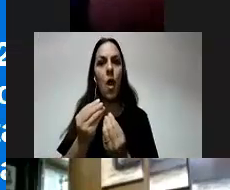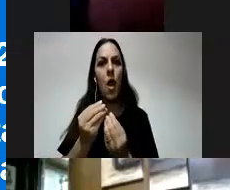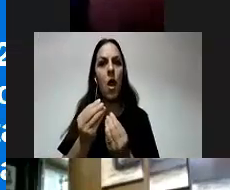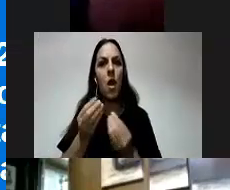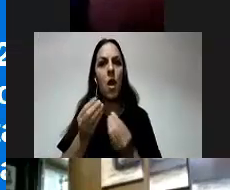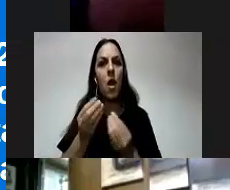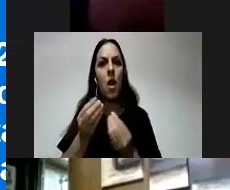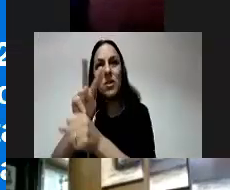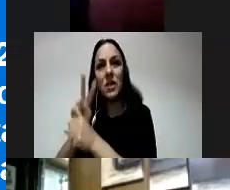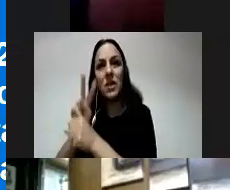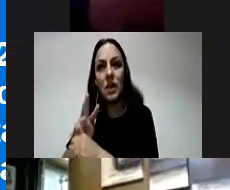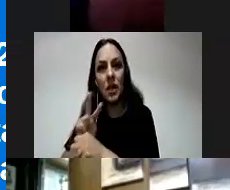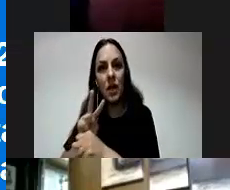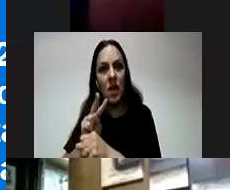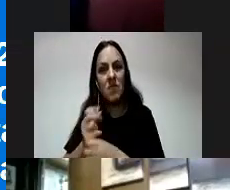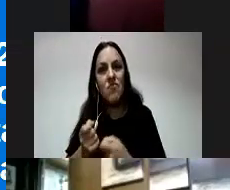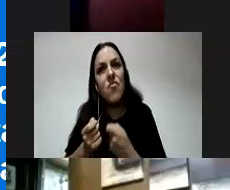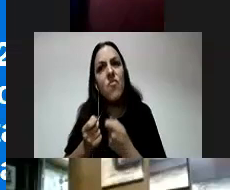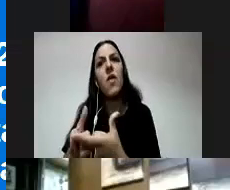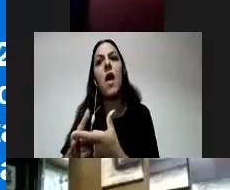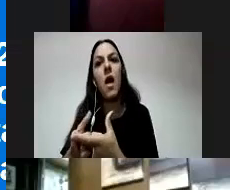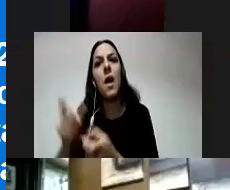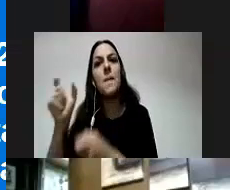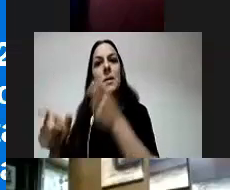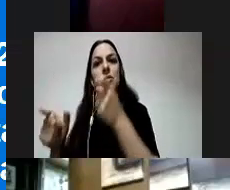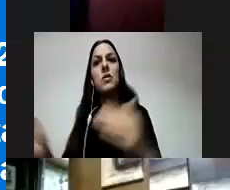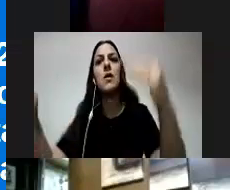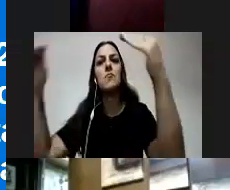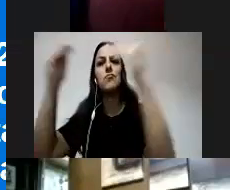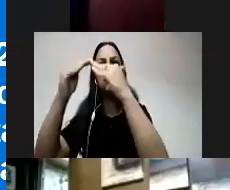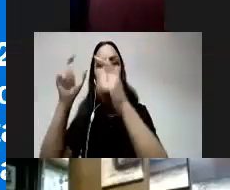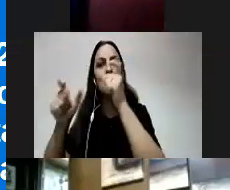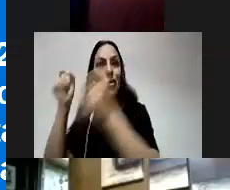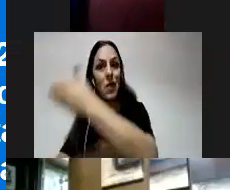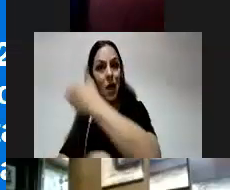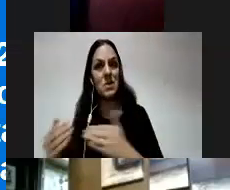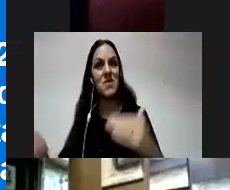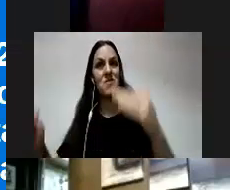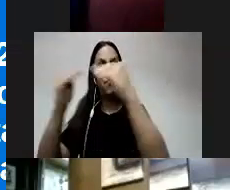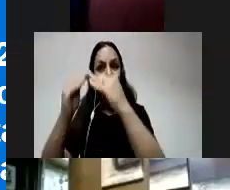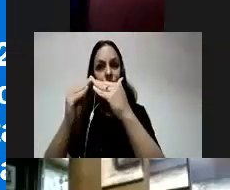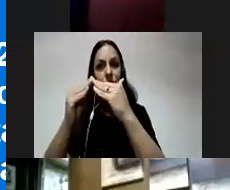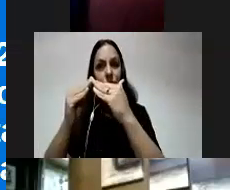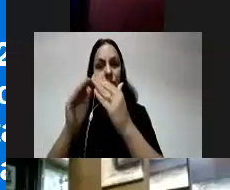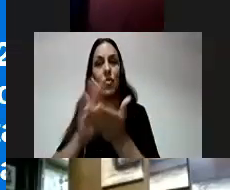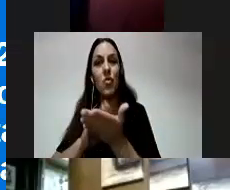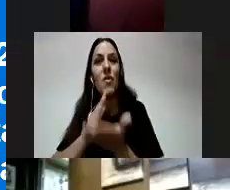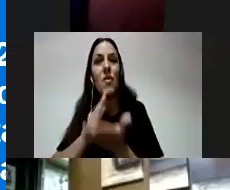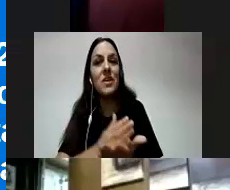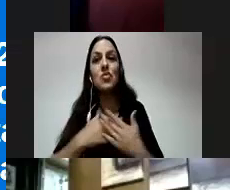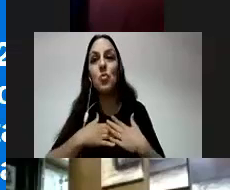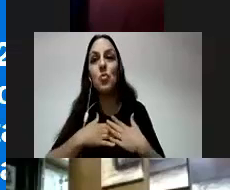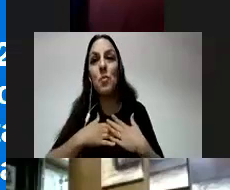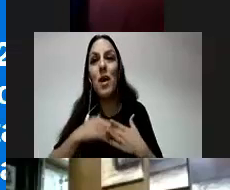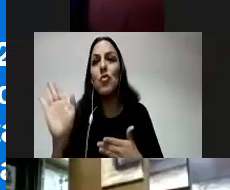goce pleno y condiciones de igualdad de todos los derechos humanos y libertades fundamentales para todas las personas